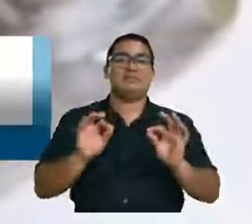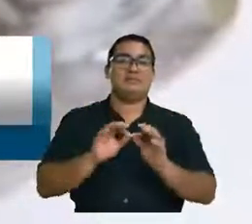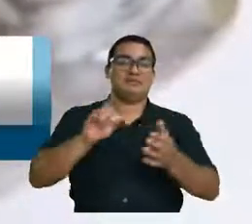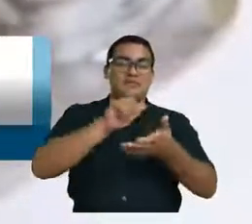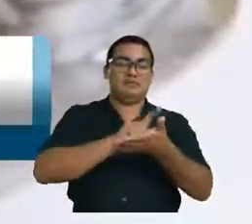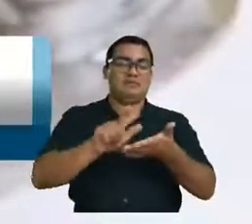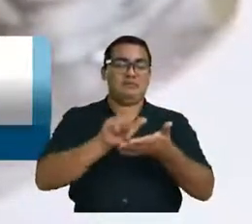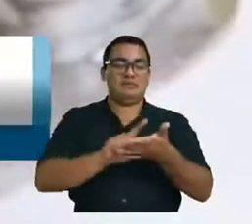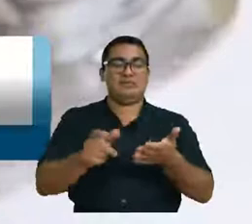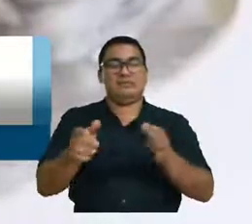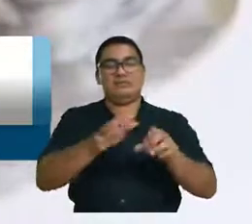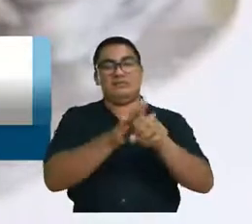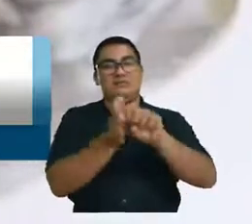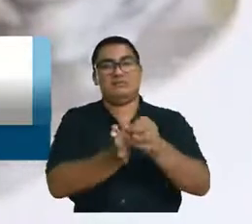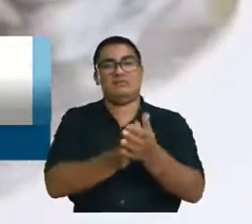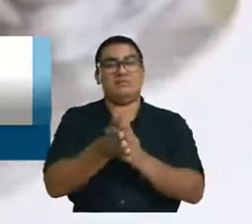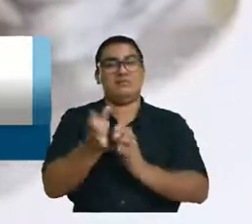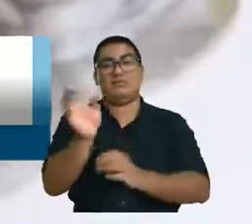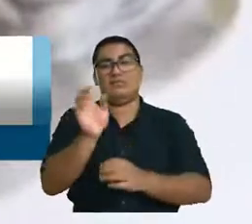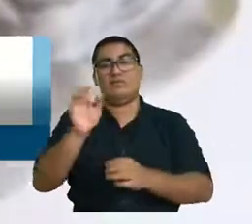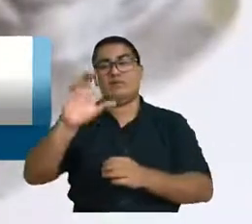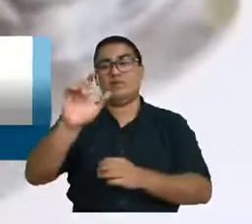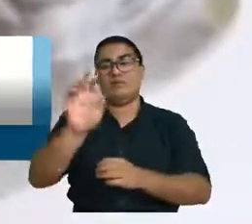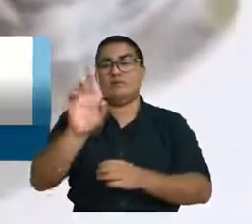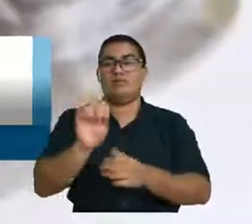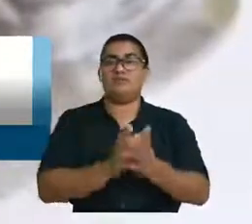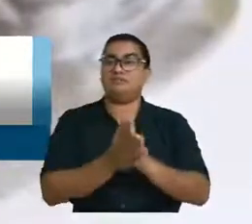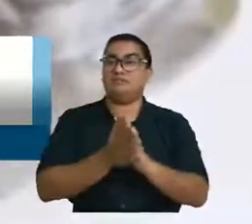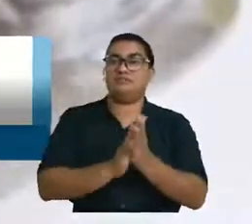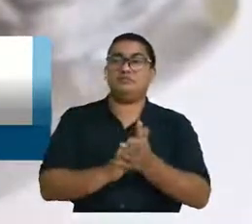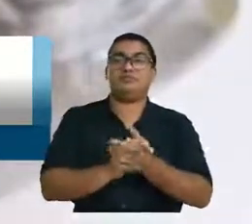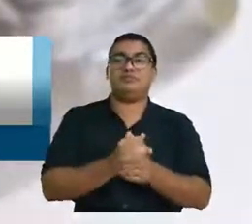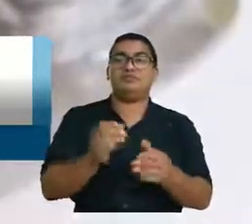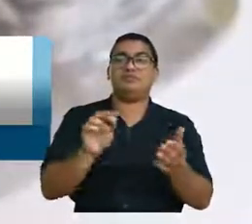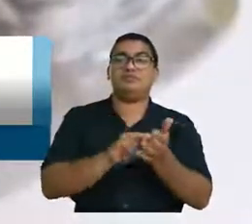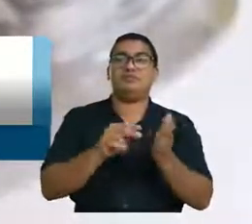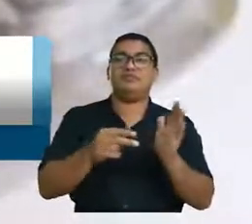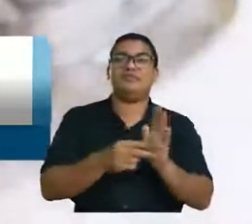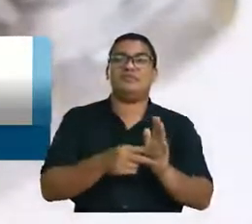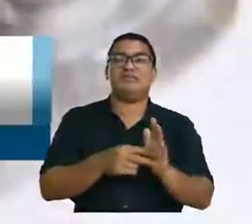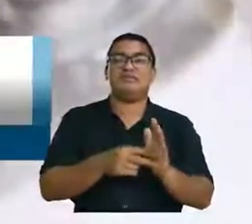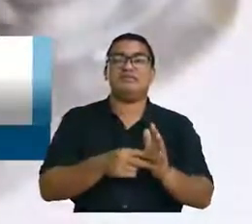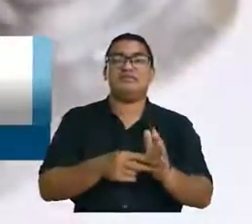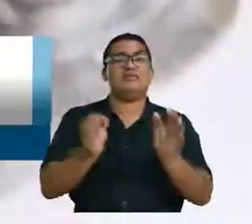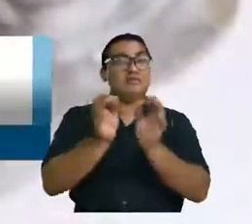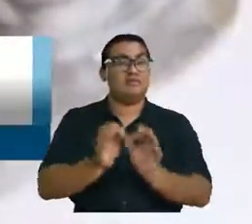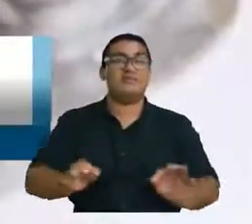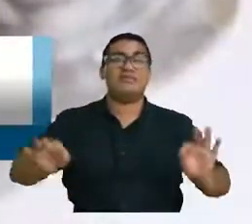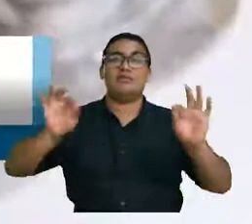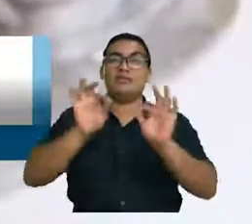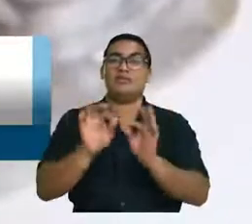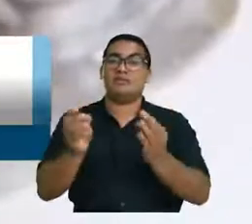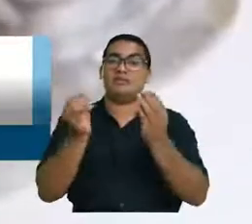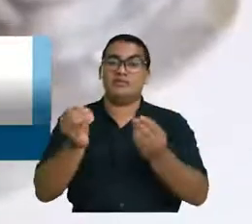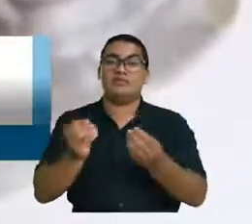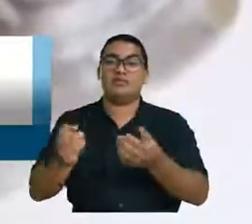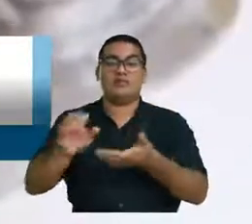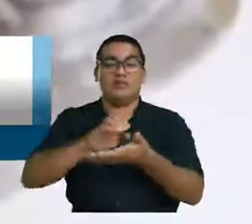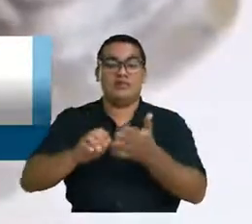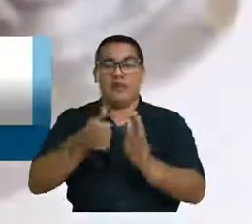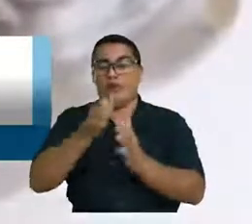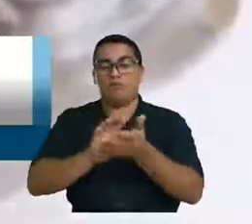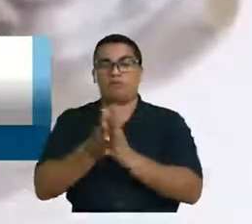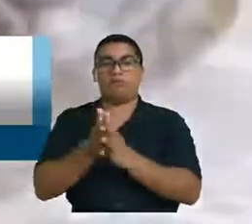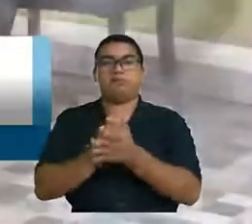con alcohol o con sustancias cloradas no deben de sustituir al lavado de